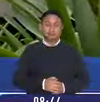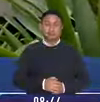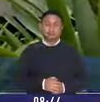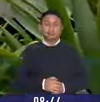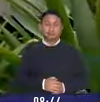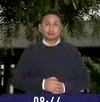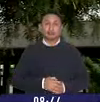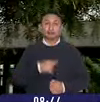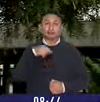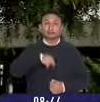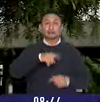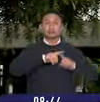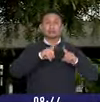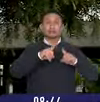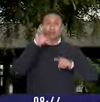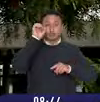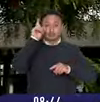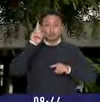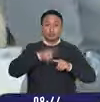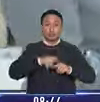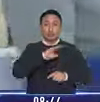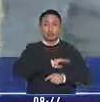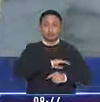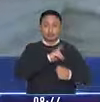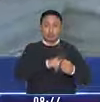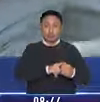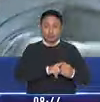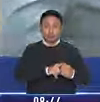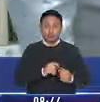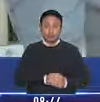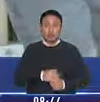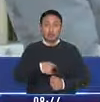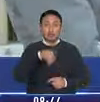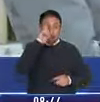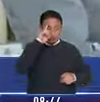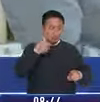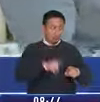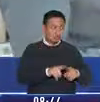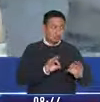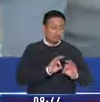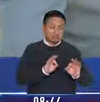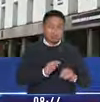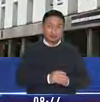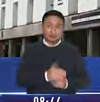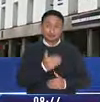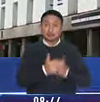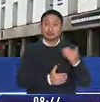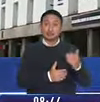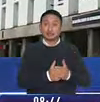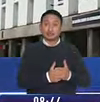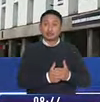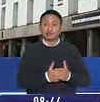demuestra la diversidad de las posiciones en el municipio quiteño, que si no son consensuadas y dialogadas, podrían convertirse